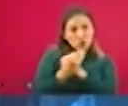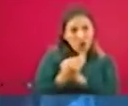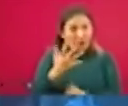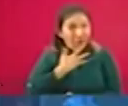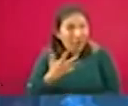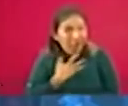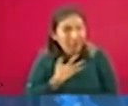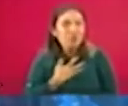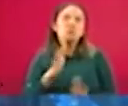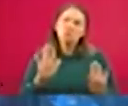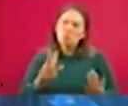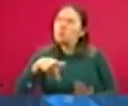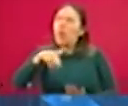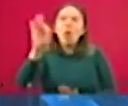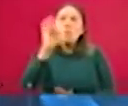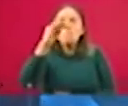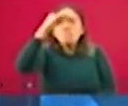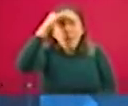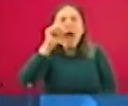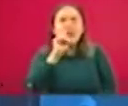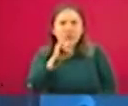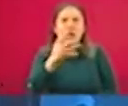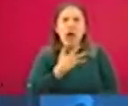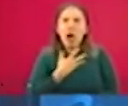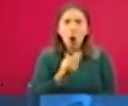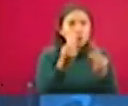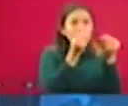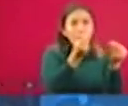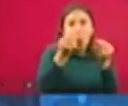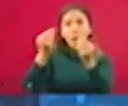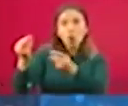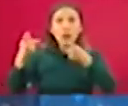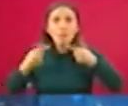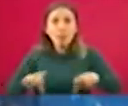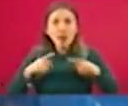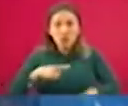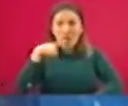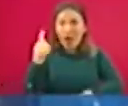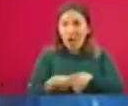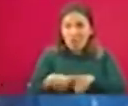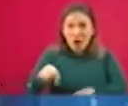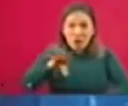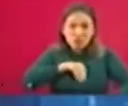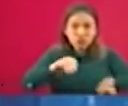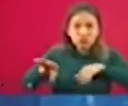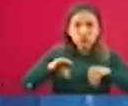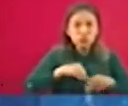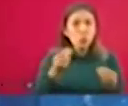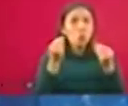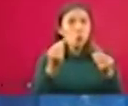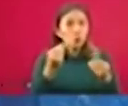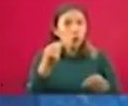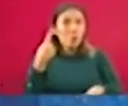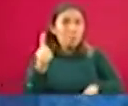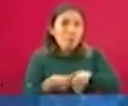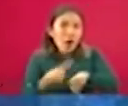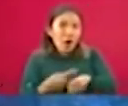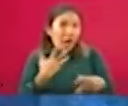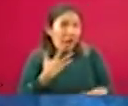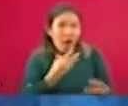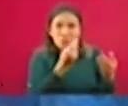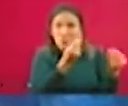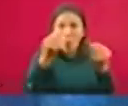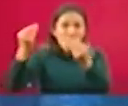25 millones de personas infectadas que no tengan enfermedad, es decir, tienen la infección por el virus pero no desarrollan